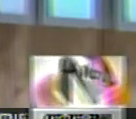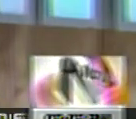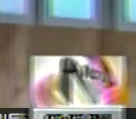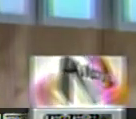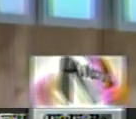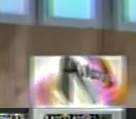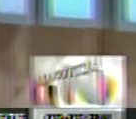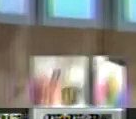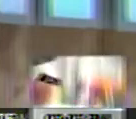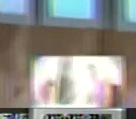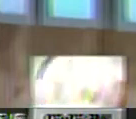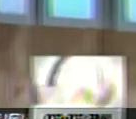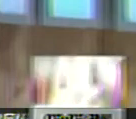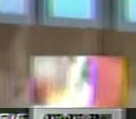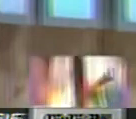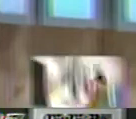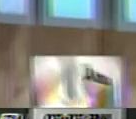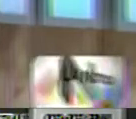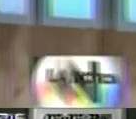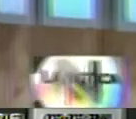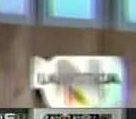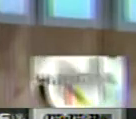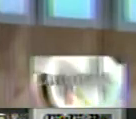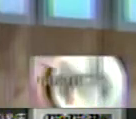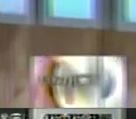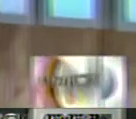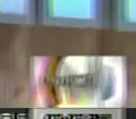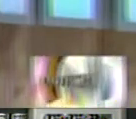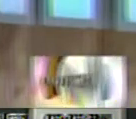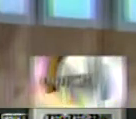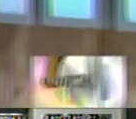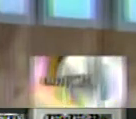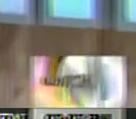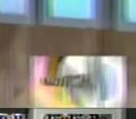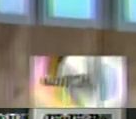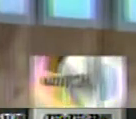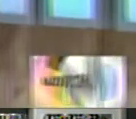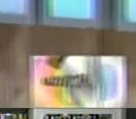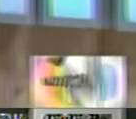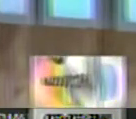Muchísimas gracias por habernos acompañado en esta cobertura especial que se realiza el proceso